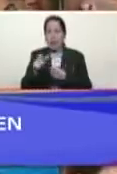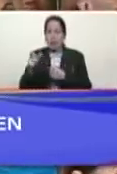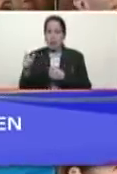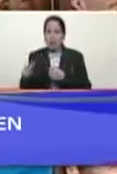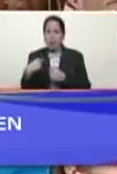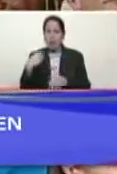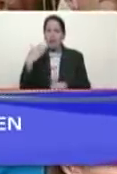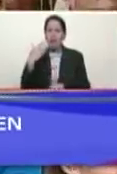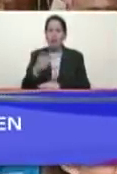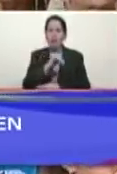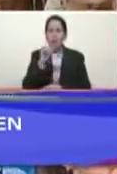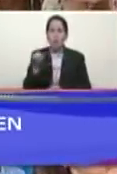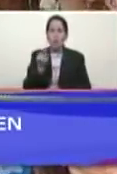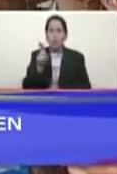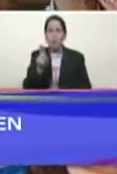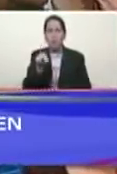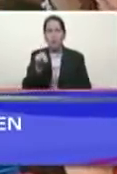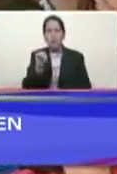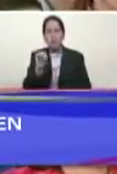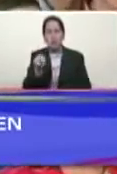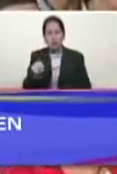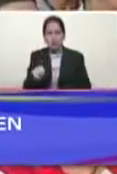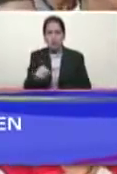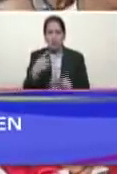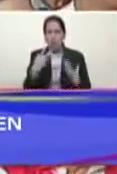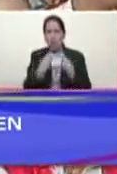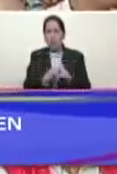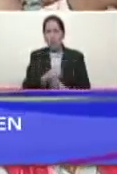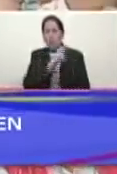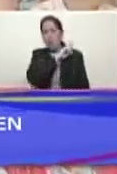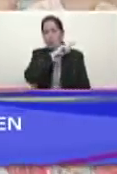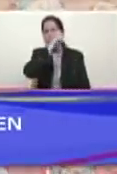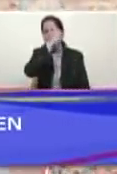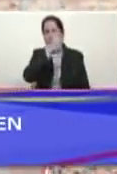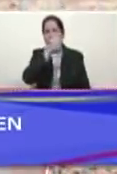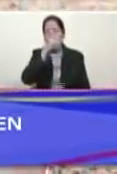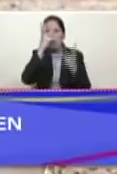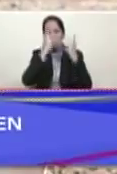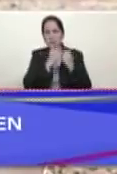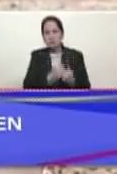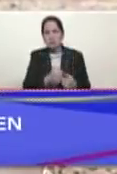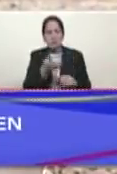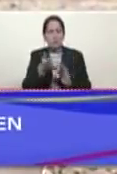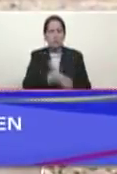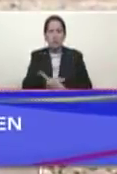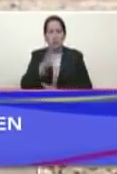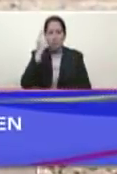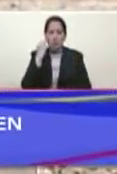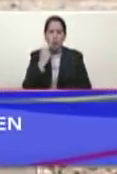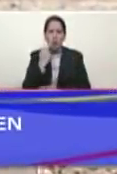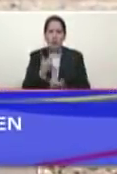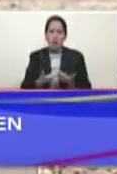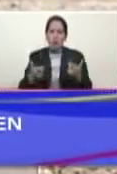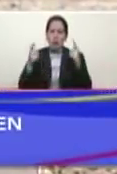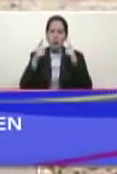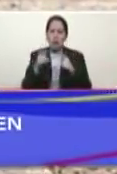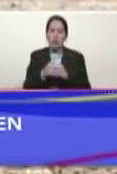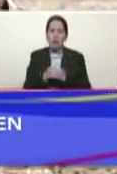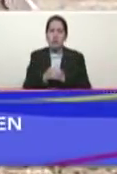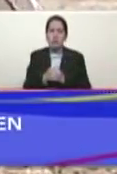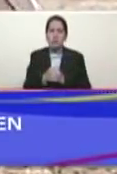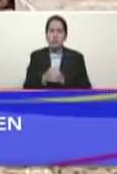Junín, hasta los altos de Junín con nuestros generales, libertadores, Bolívar y al gran mariscal de